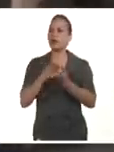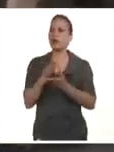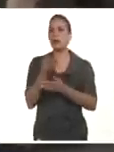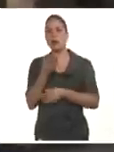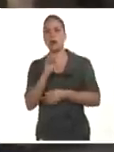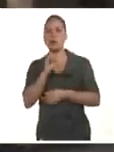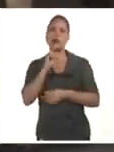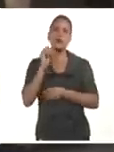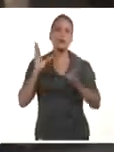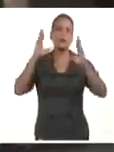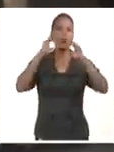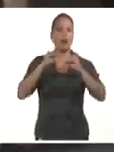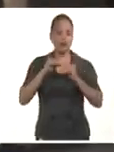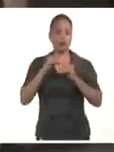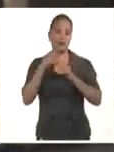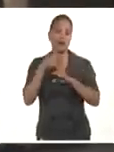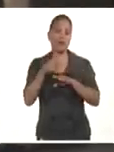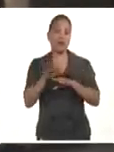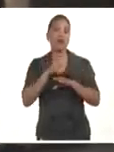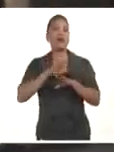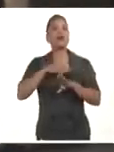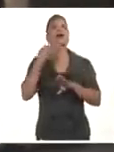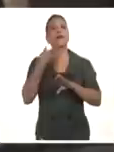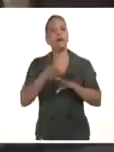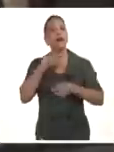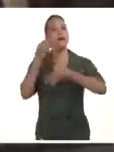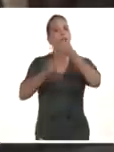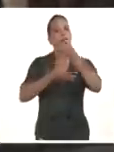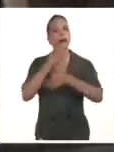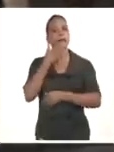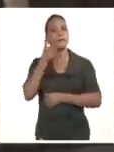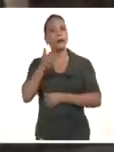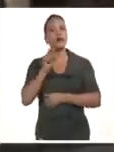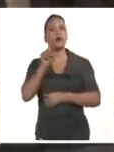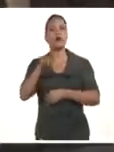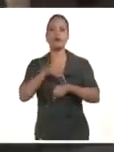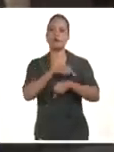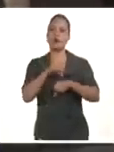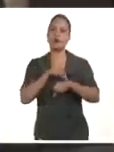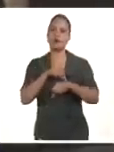de la medianoche, para en próximos contactos informativos pues llevarles a ustedes la última hora.